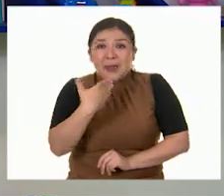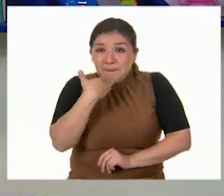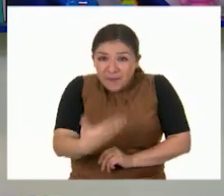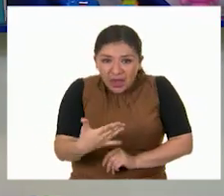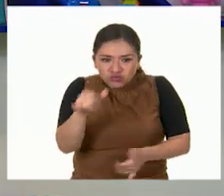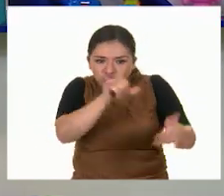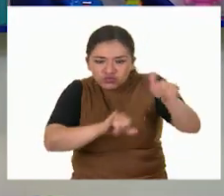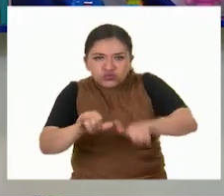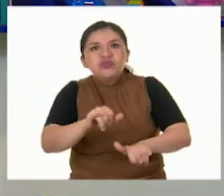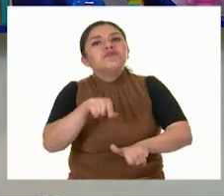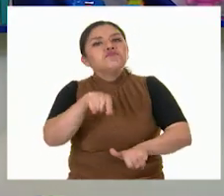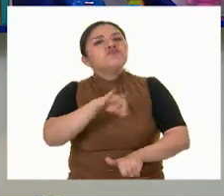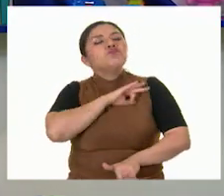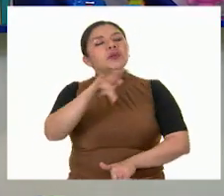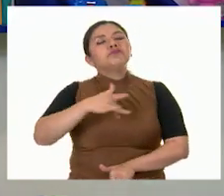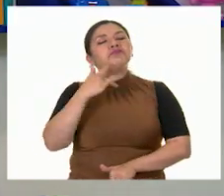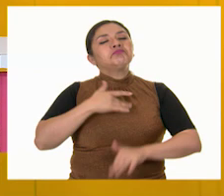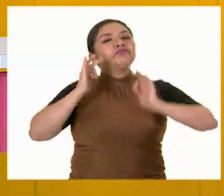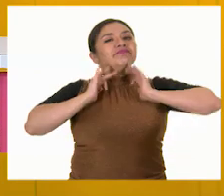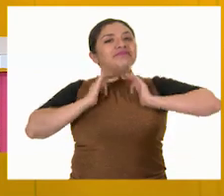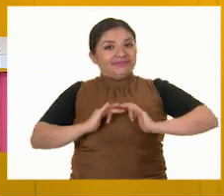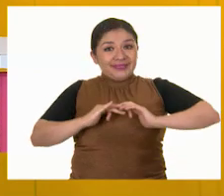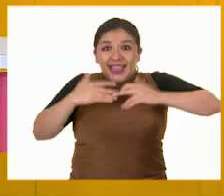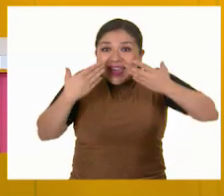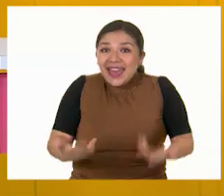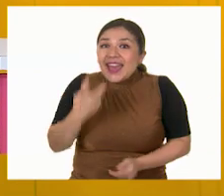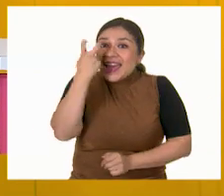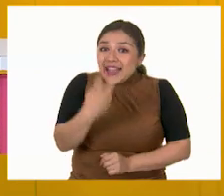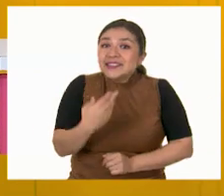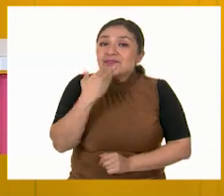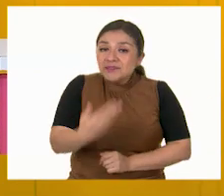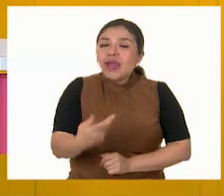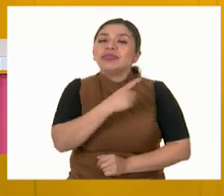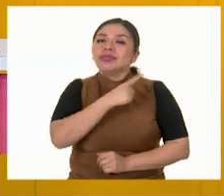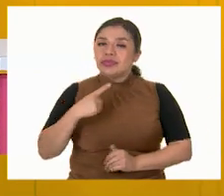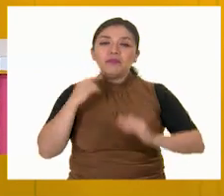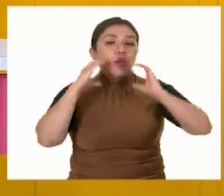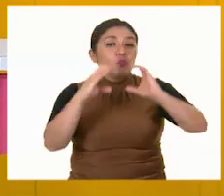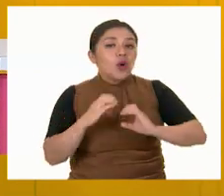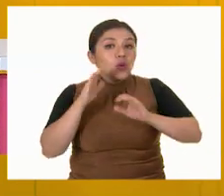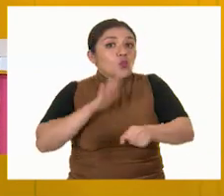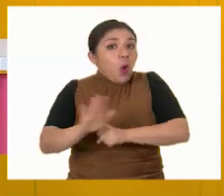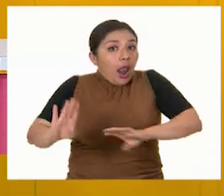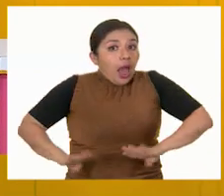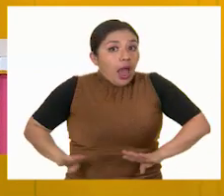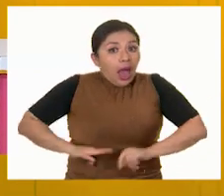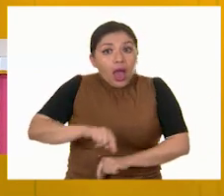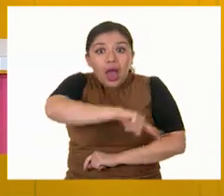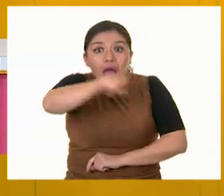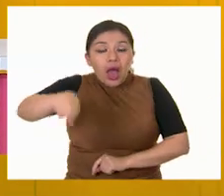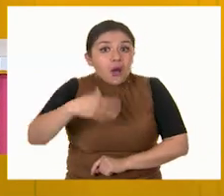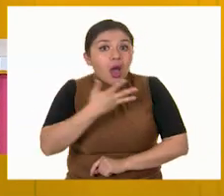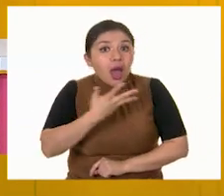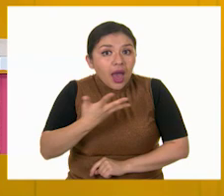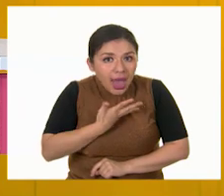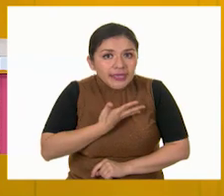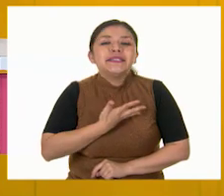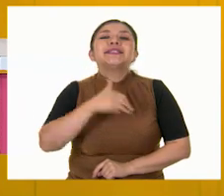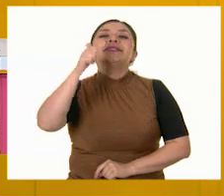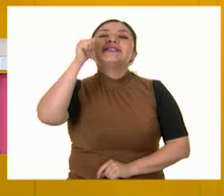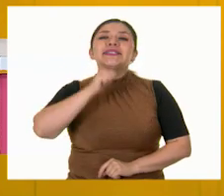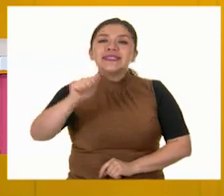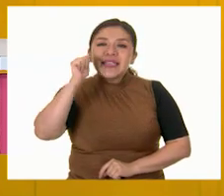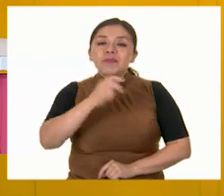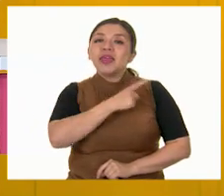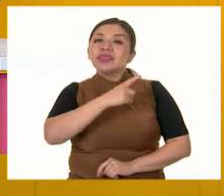correctamente, podemos estar muy tranquilos. Así es, hay que procurar que en las condiciones en las que nos encontremos,